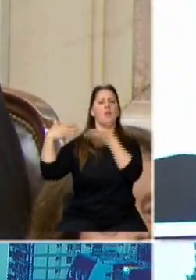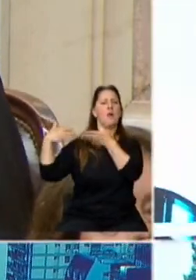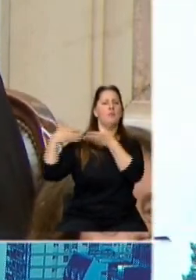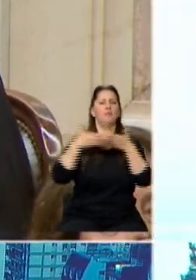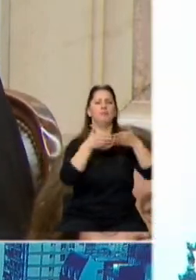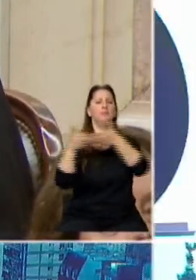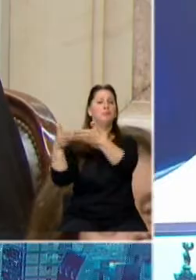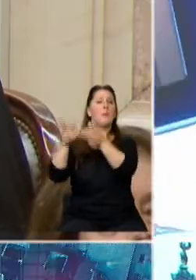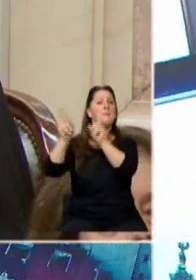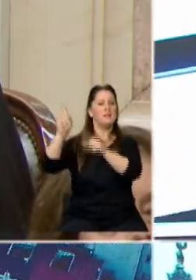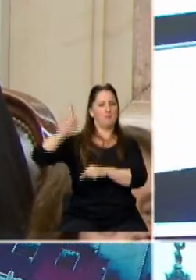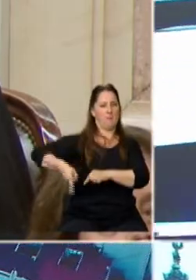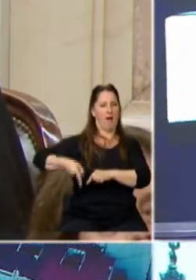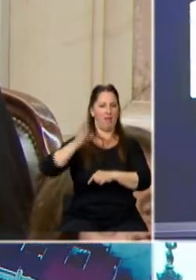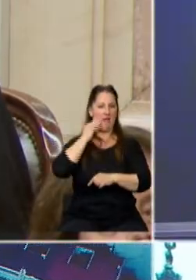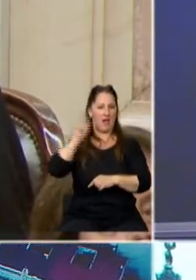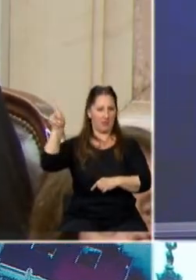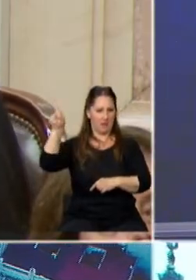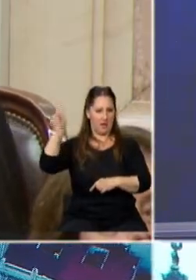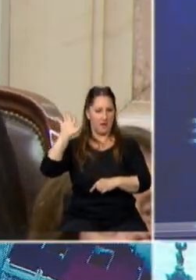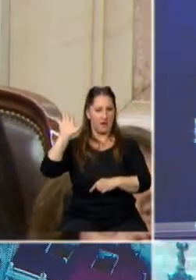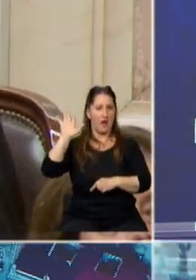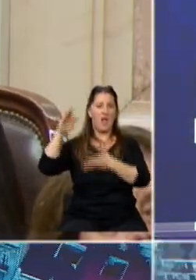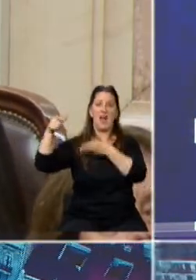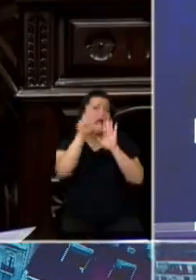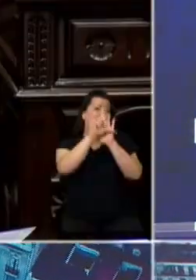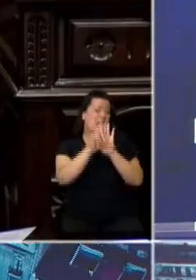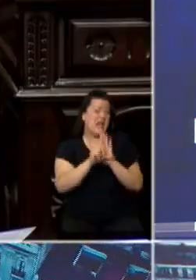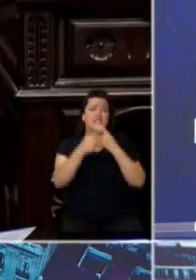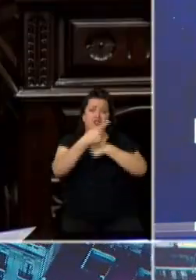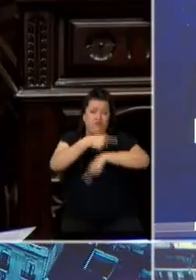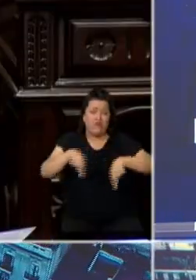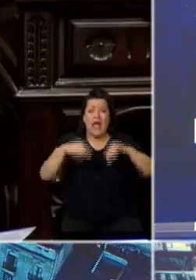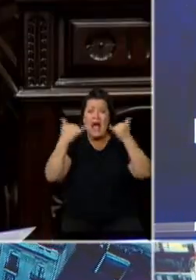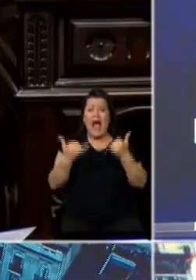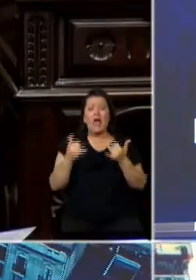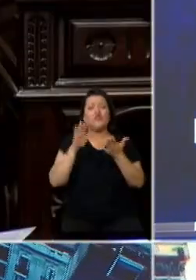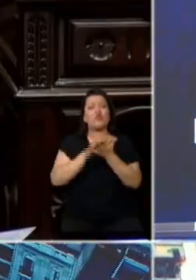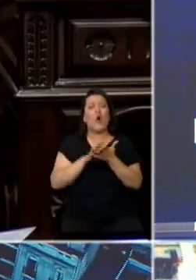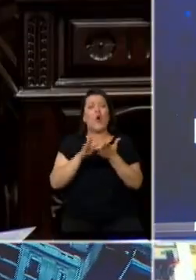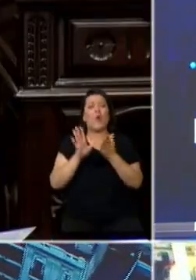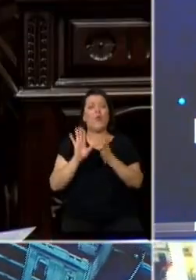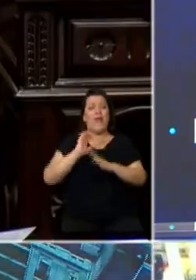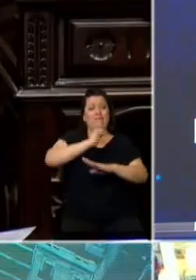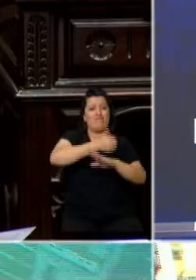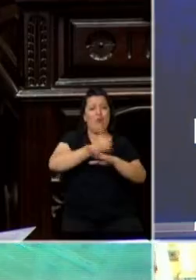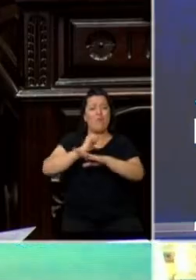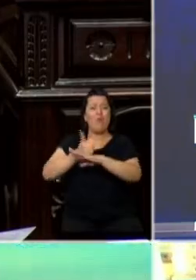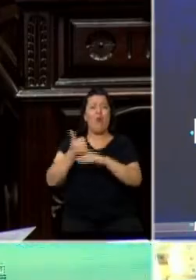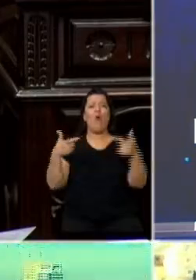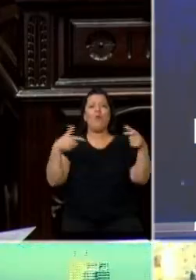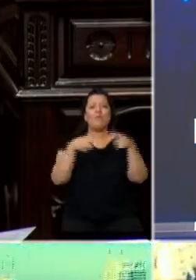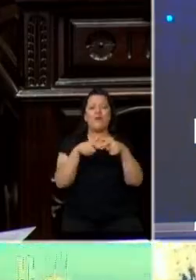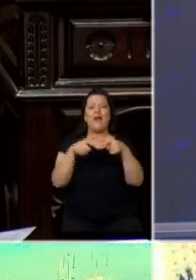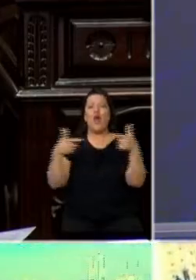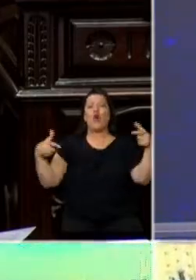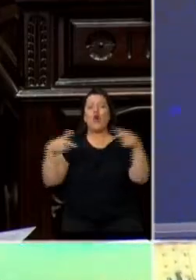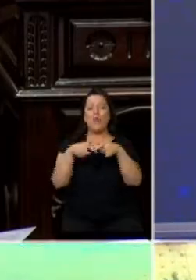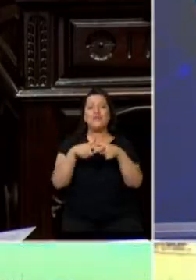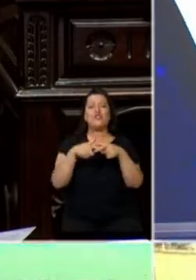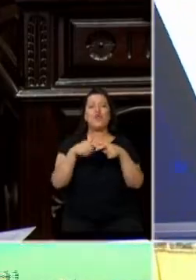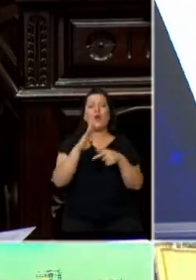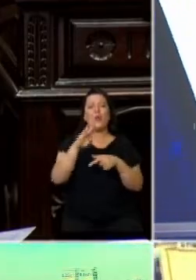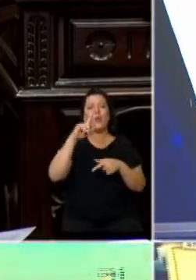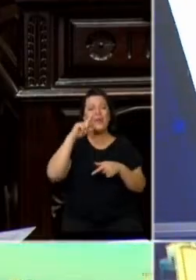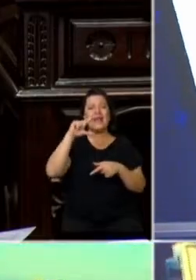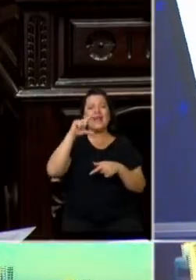tener mayor importancia porque impacta directamente en la vida de alrededor de 800.000 personas, es el plan de pago previsional.